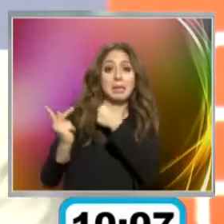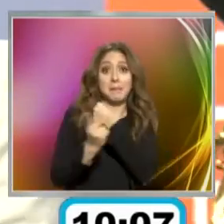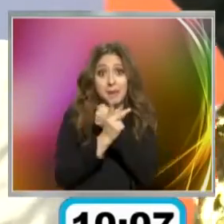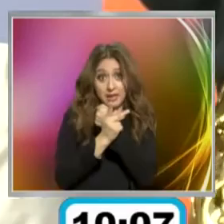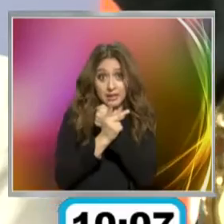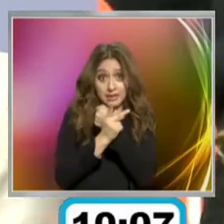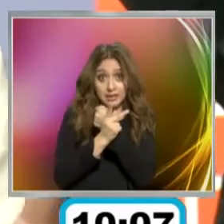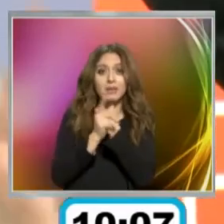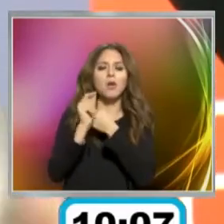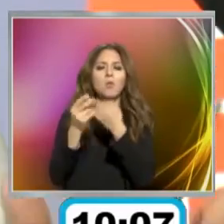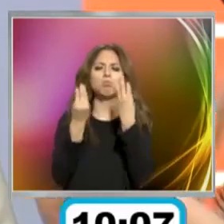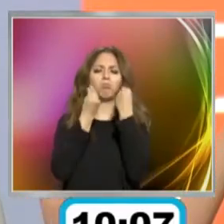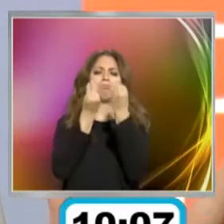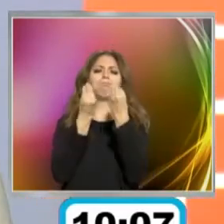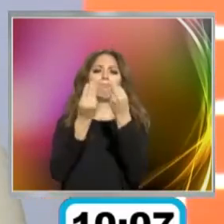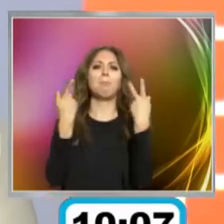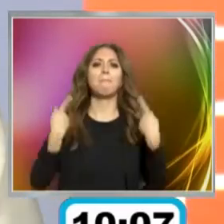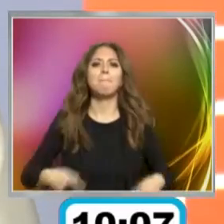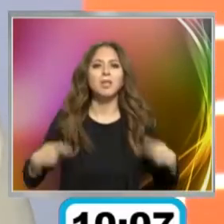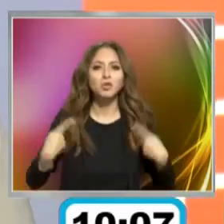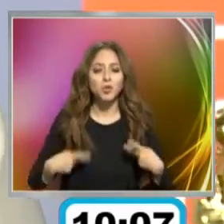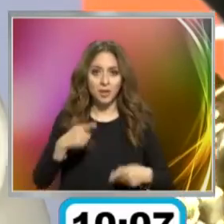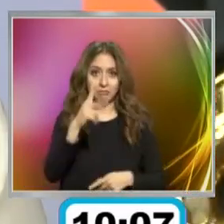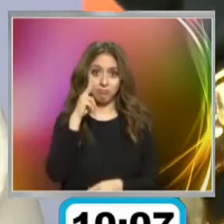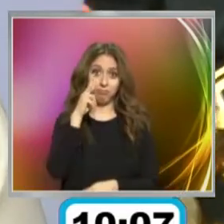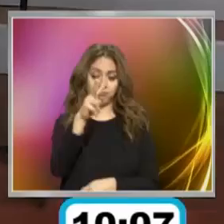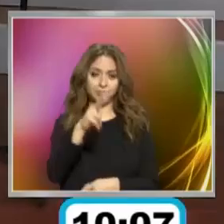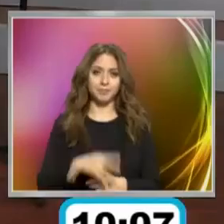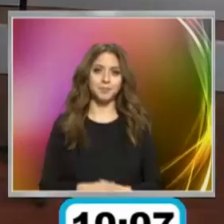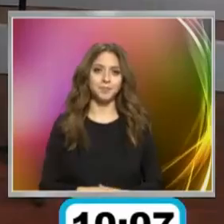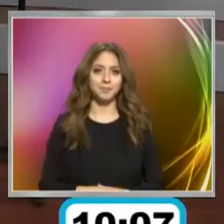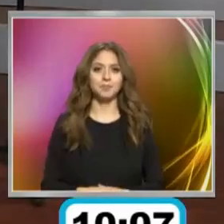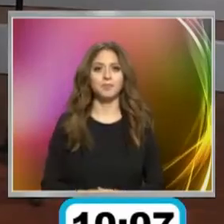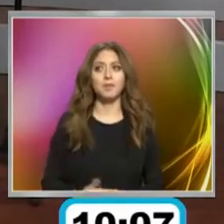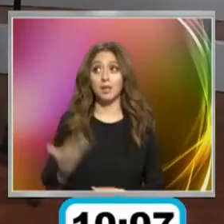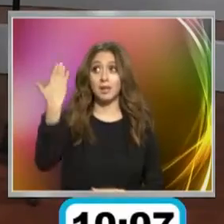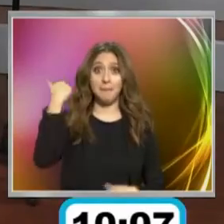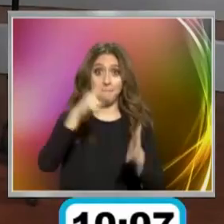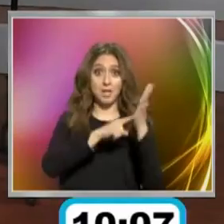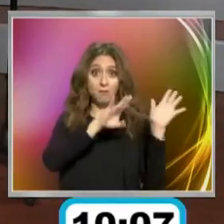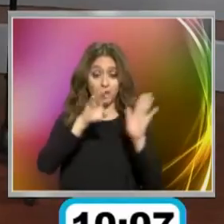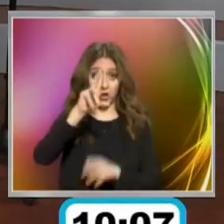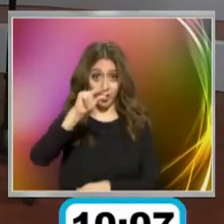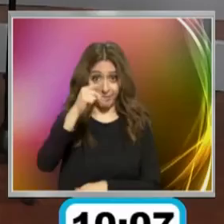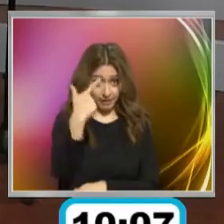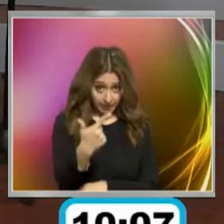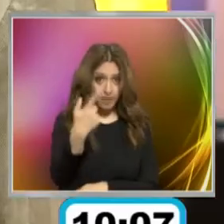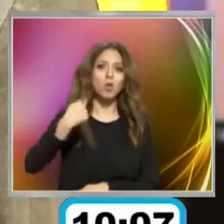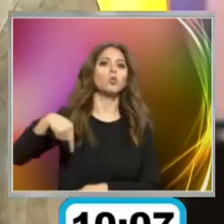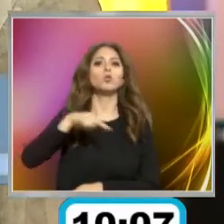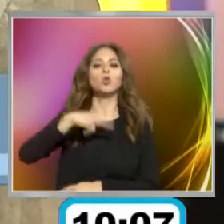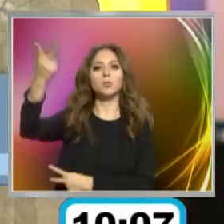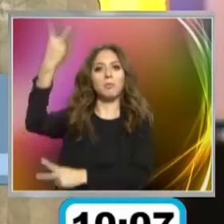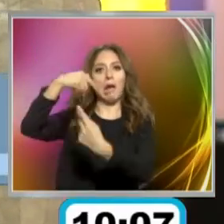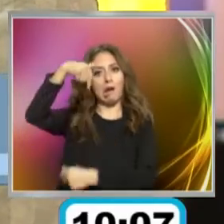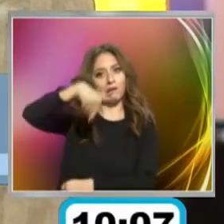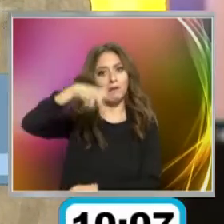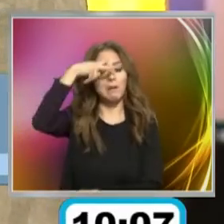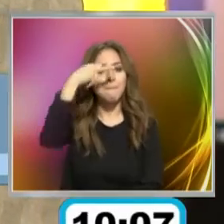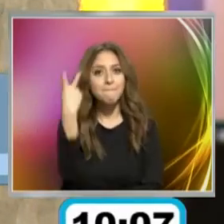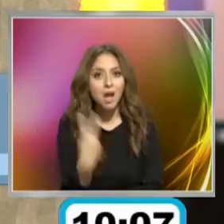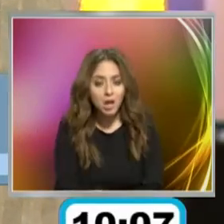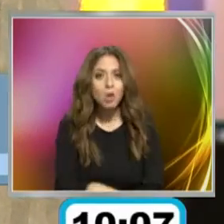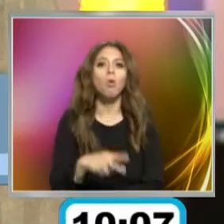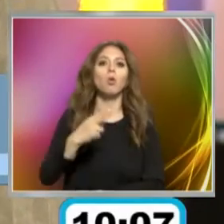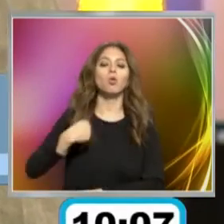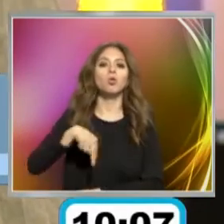hay miles, millones de personas que lo siguen. Bueno, desde el 87 que empezamos a venir, seguimos viniendo con